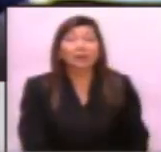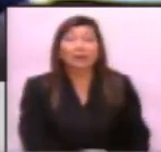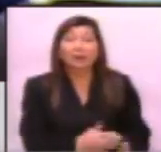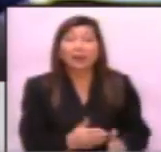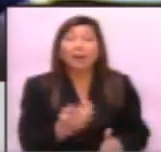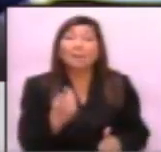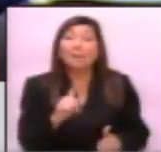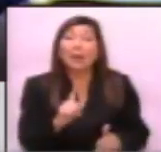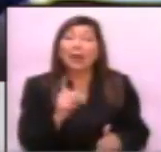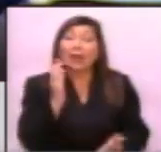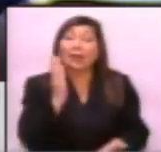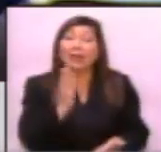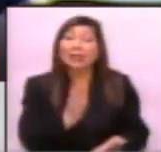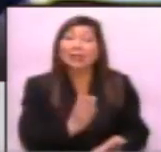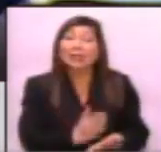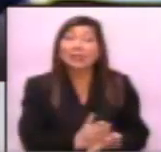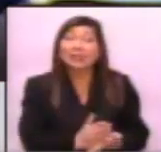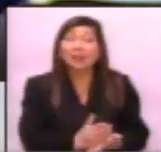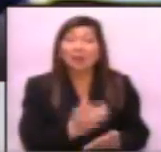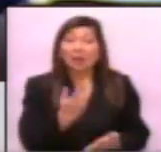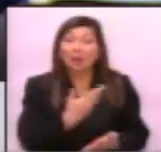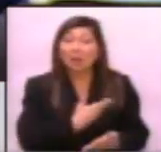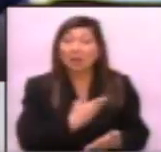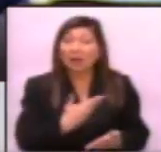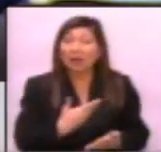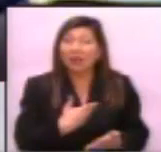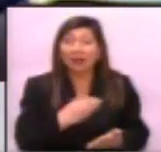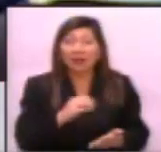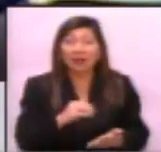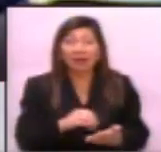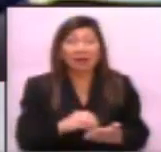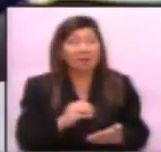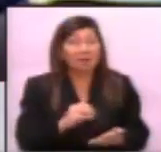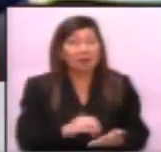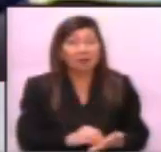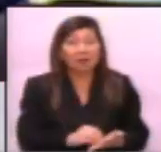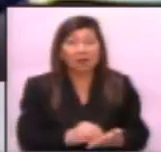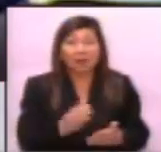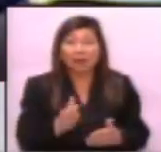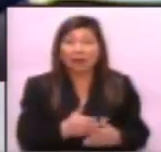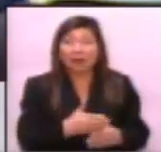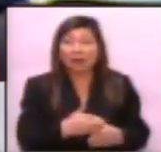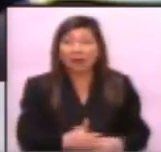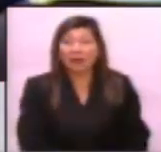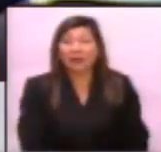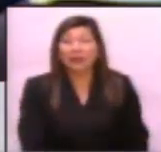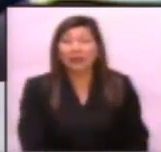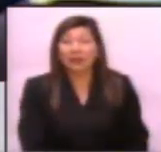vacancia sirve para sancionar a un presidente que ha cometido una grave infracción.